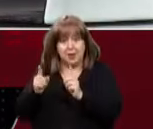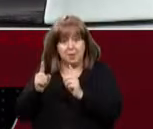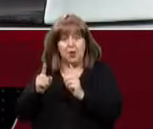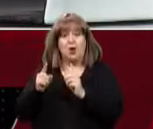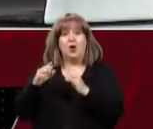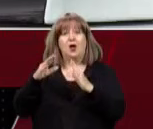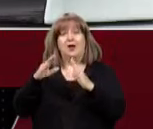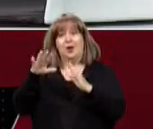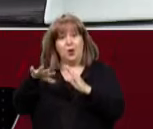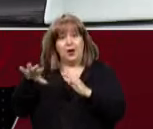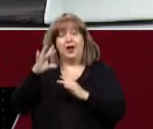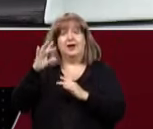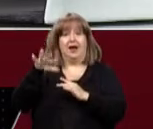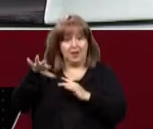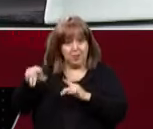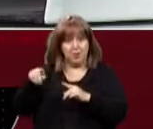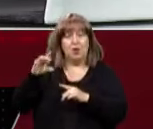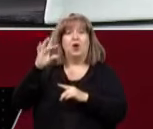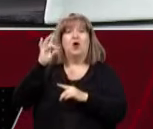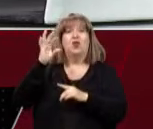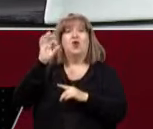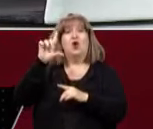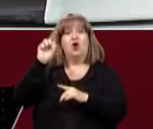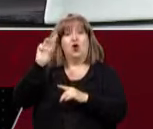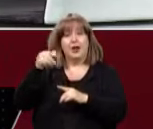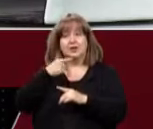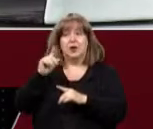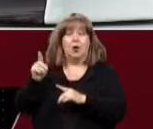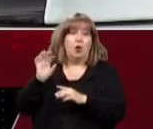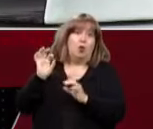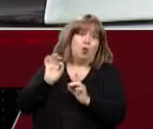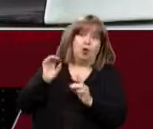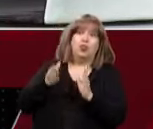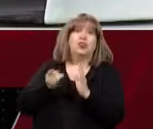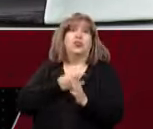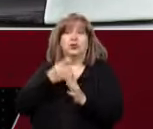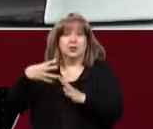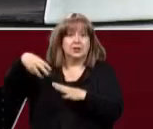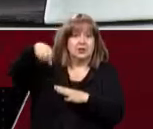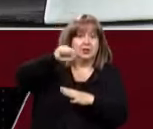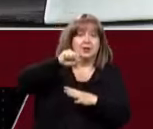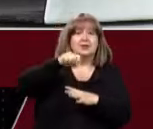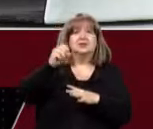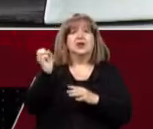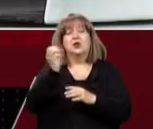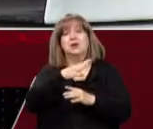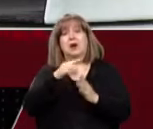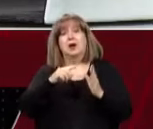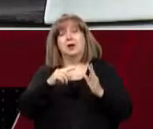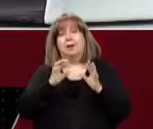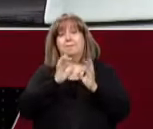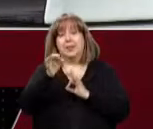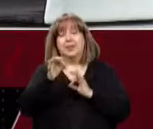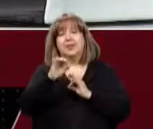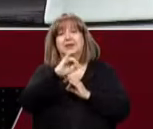penal de Dolores como están actualmente, sino que van a ser trasladados, quizás es una de las posibilidades, al penal de Campana, que es el más cerca